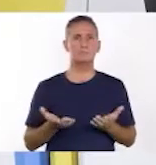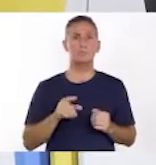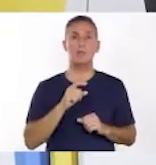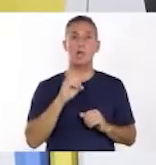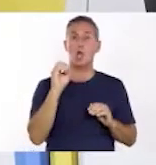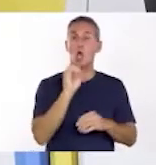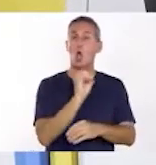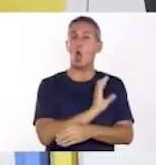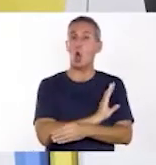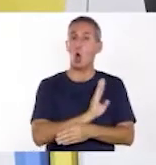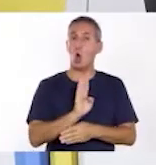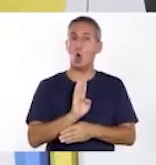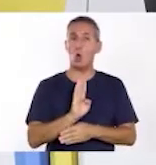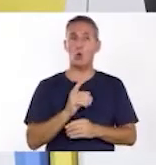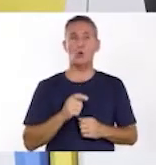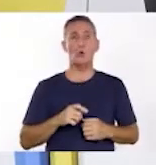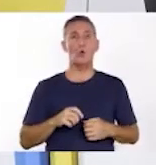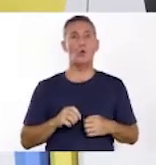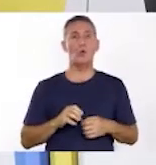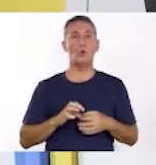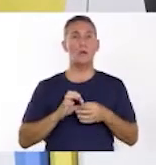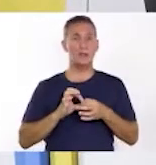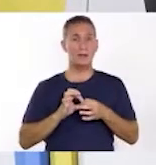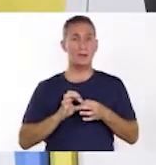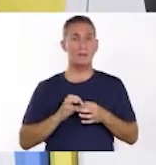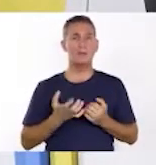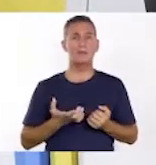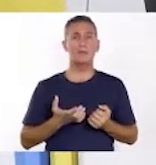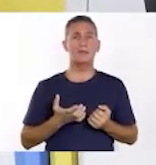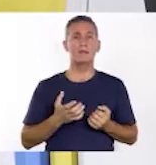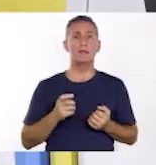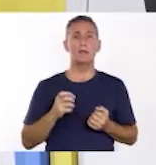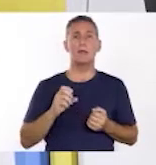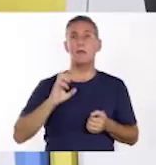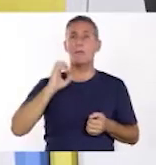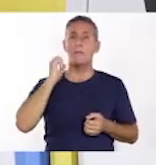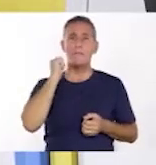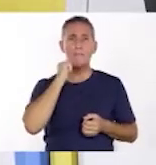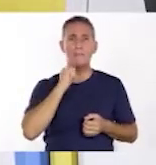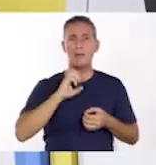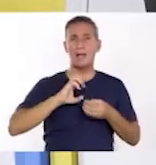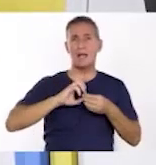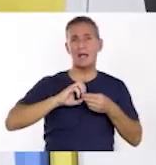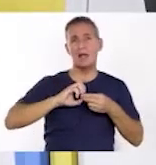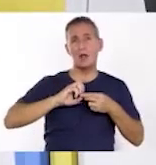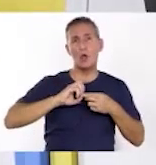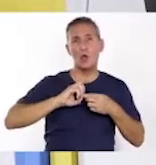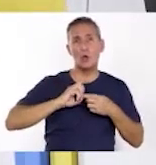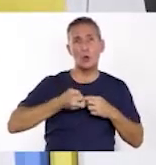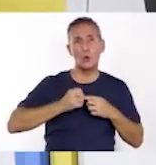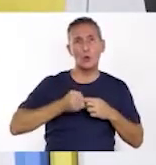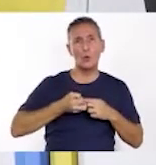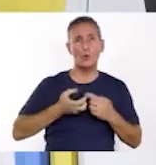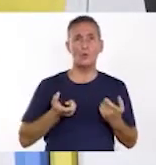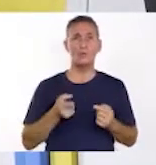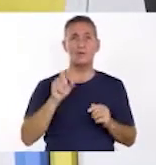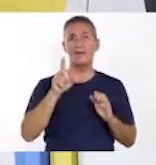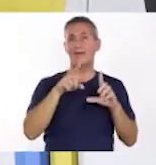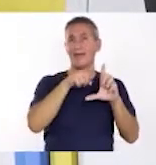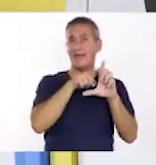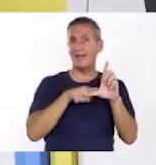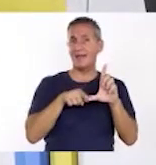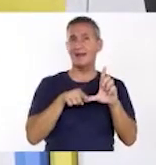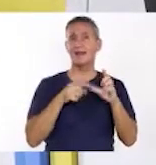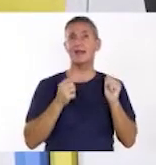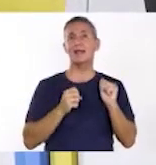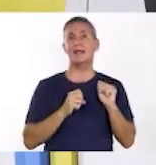es y ser una comedia, tiene reglas en este sentido. Y la